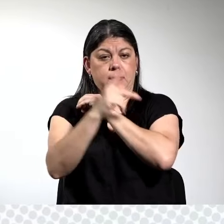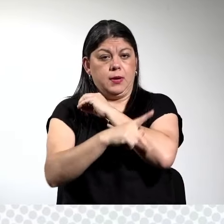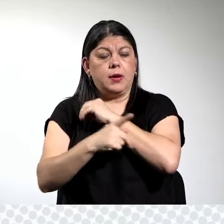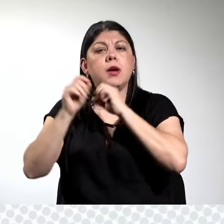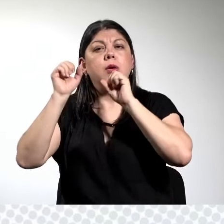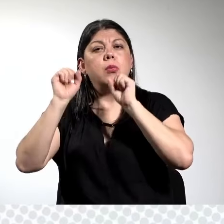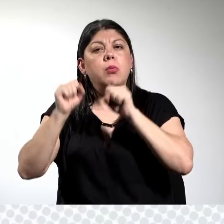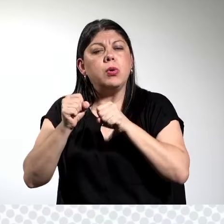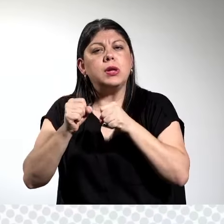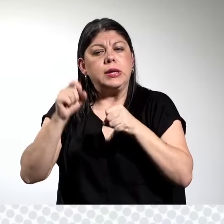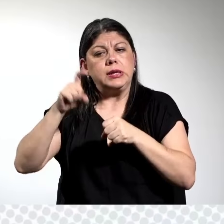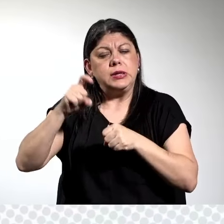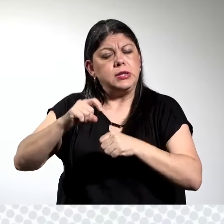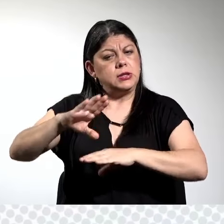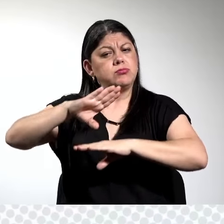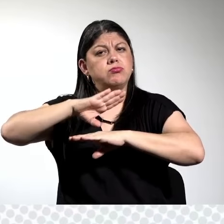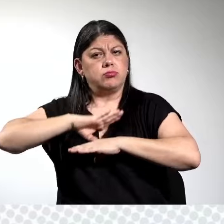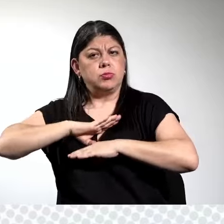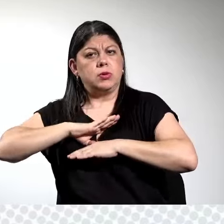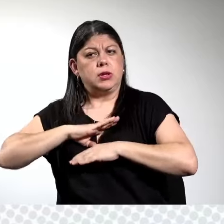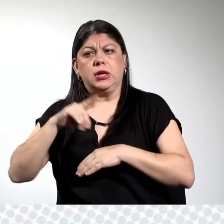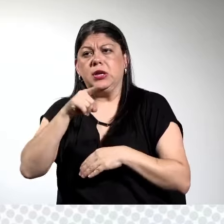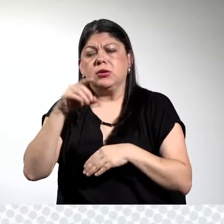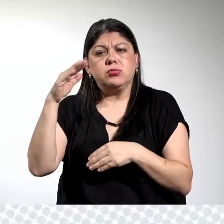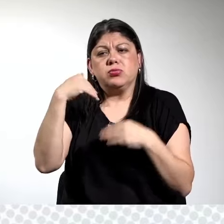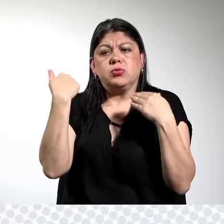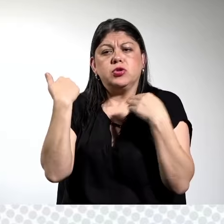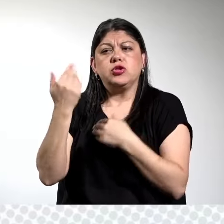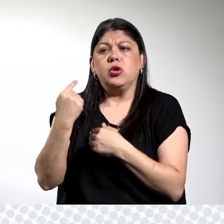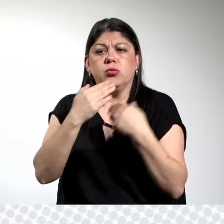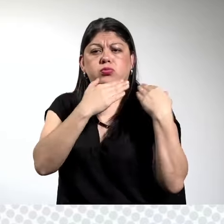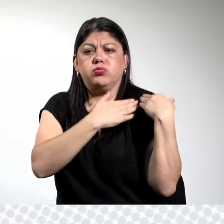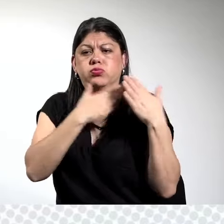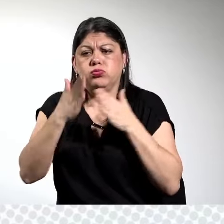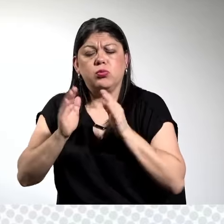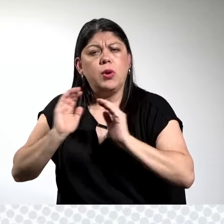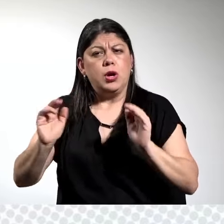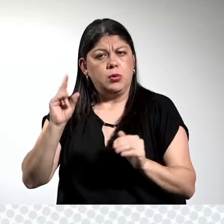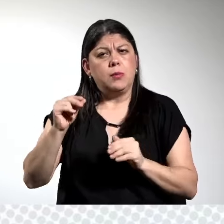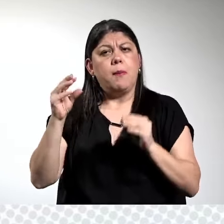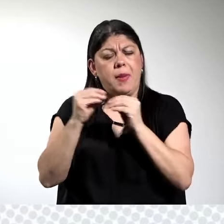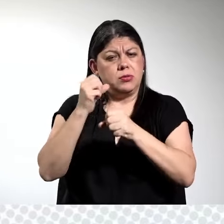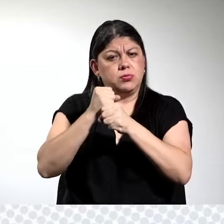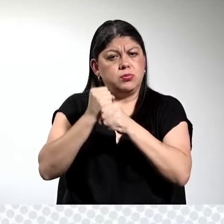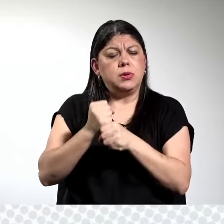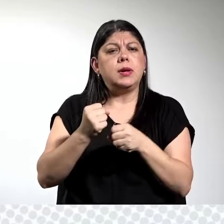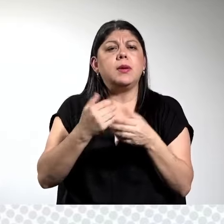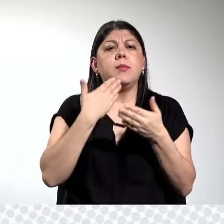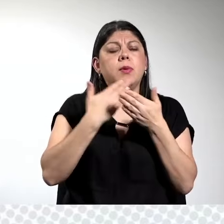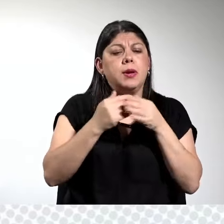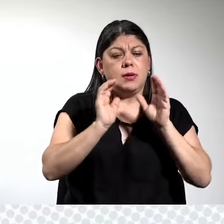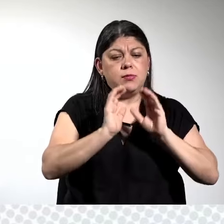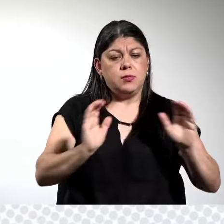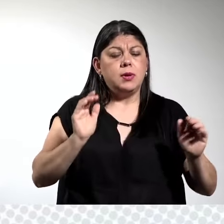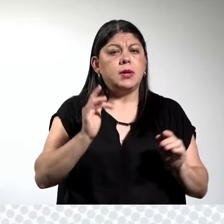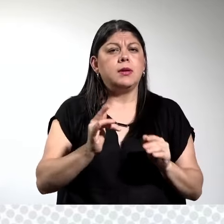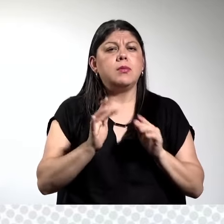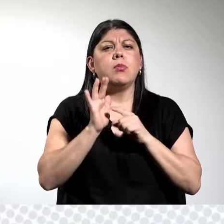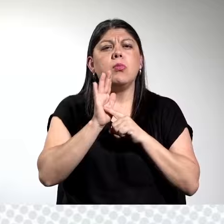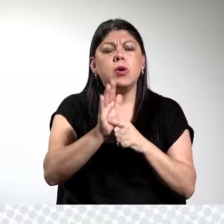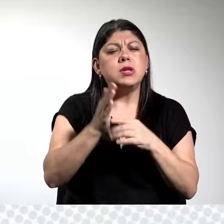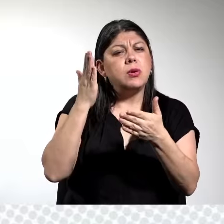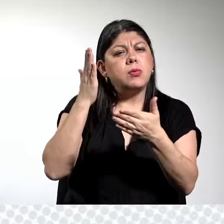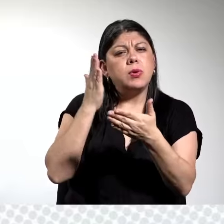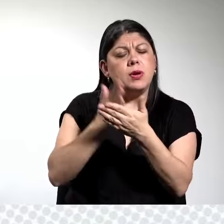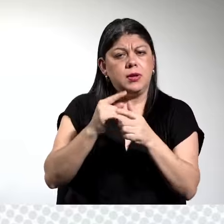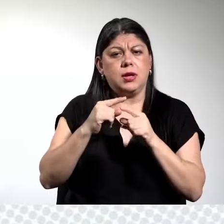pues tengan sus necesidades suplidas y que no tengan que encargarse solo del cuidado. Muy bien. Hoy en día la niñez registra una